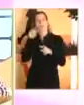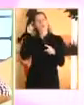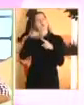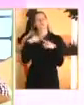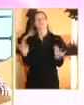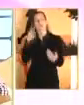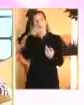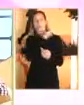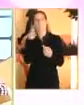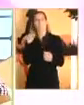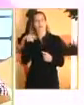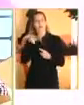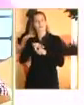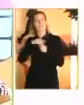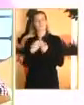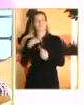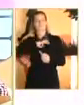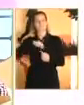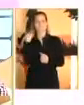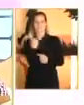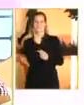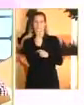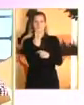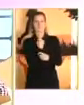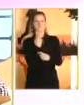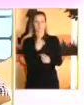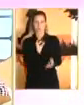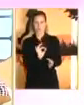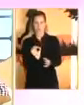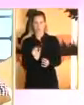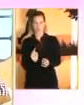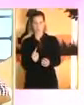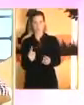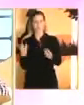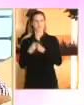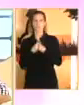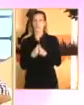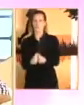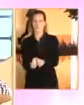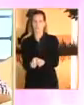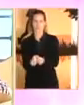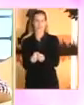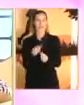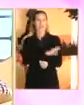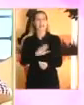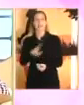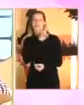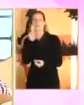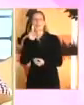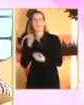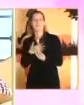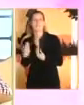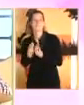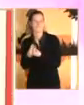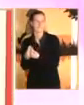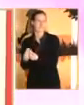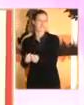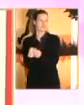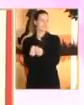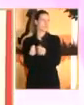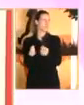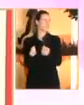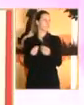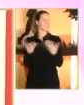Se han ido con su madre que estaba allí y se han ido. Y bueno, Mario, ¿conocíais, antes de que se le diagnosticara esta sordera, conocíais